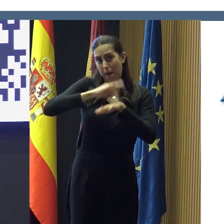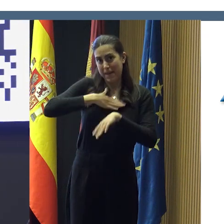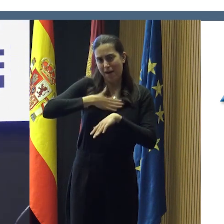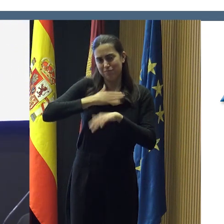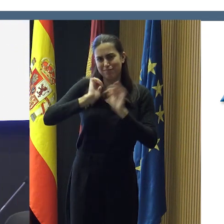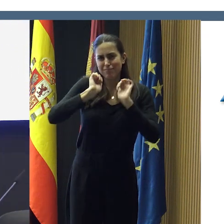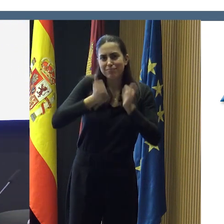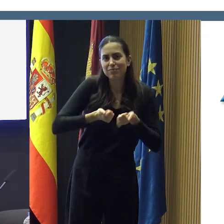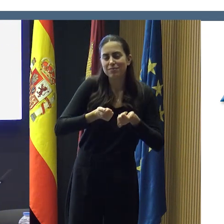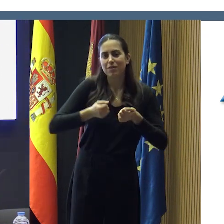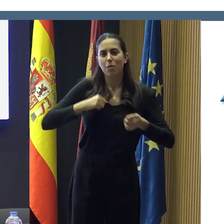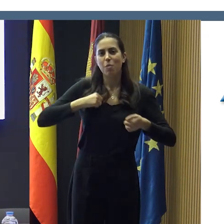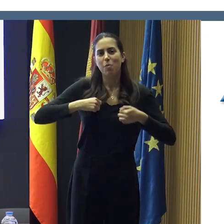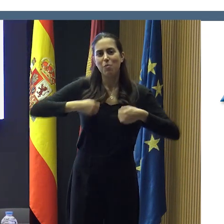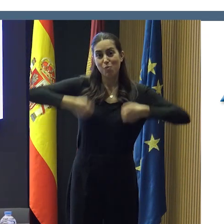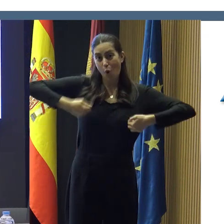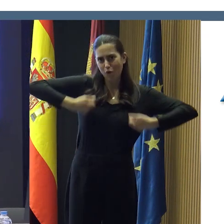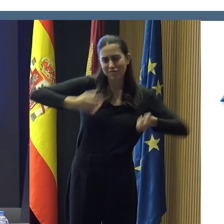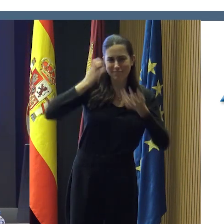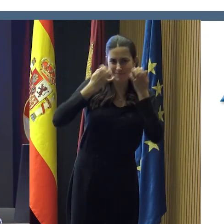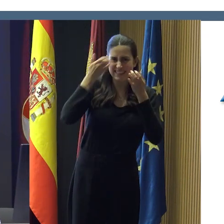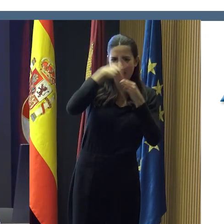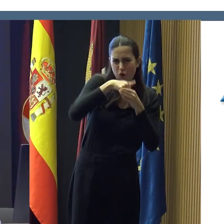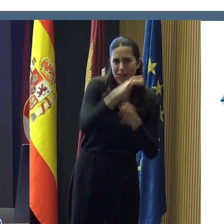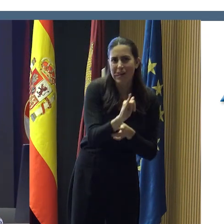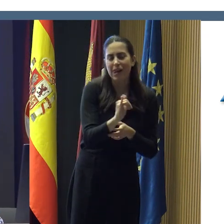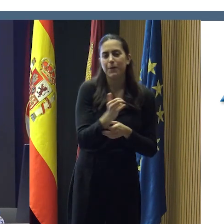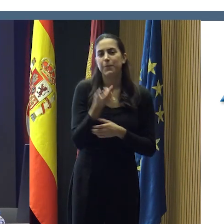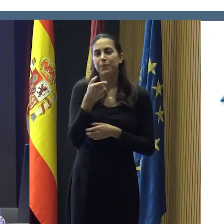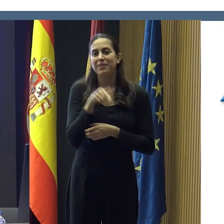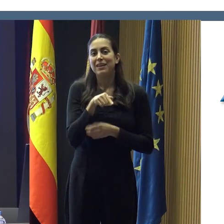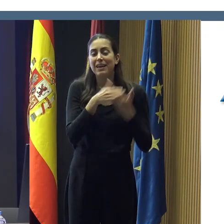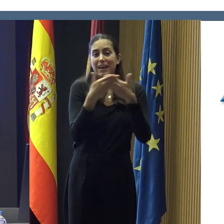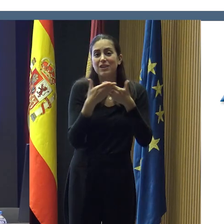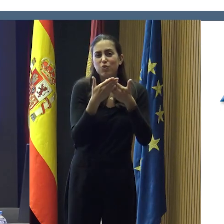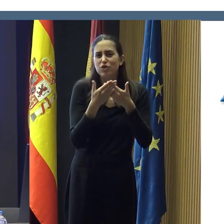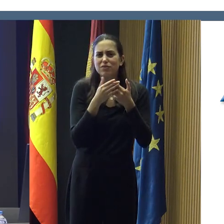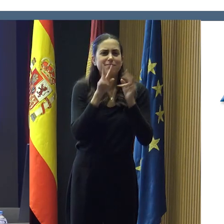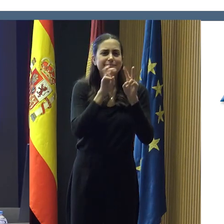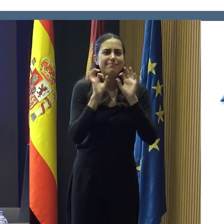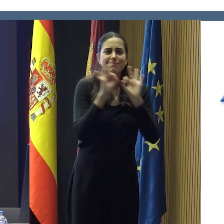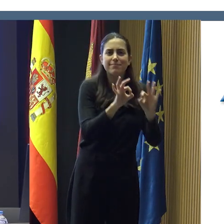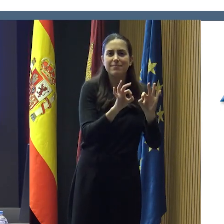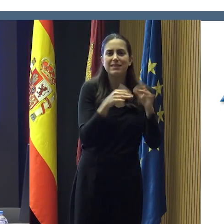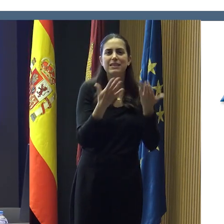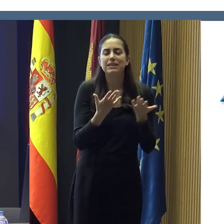había monos en el animalario. Estaban hechos para estudios sobre todo de la médula